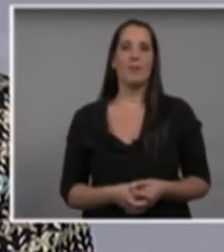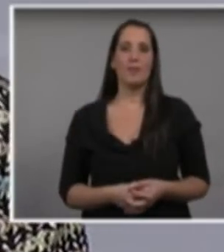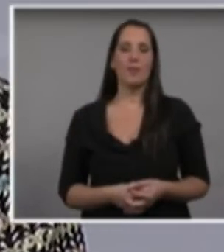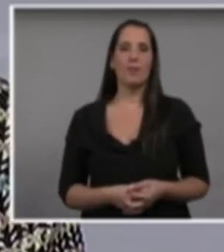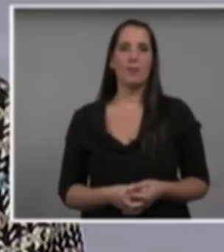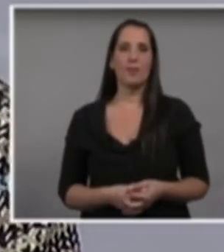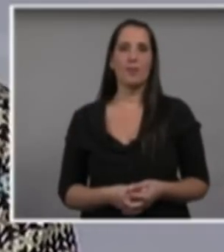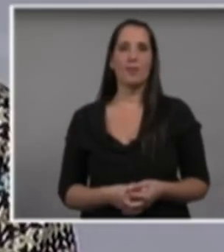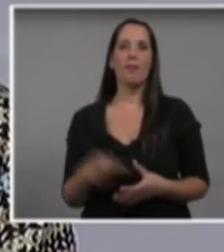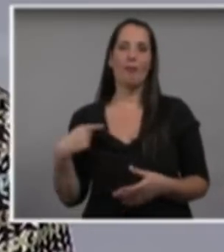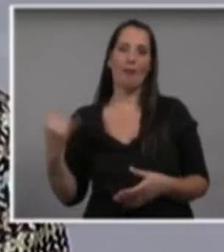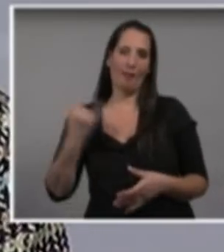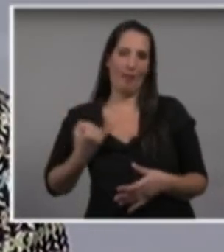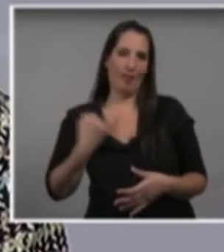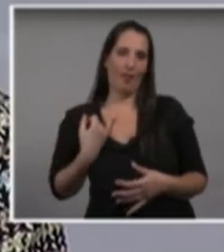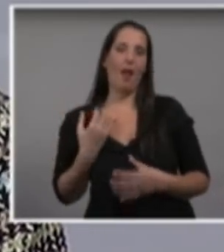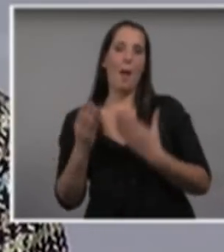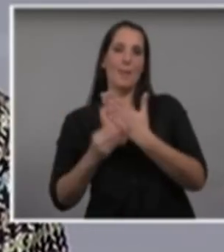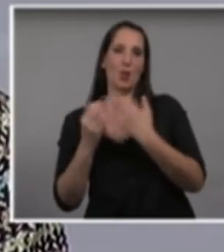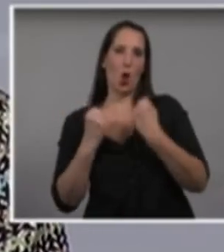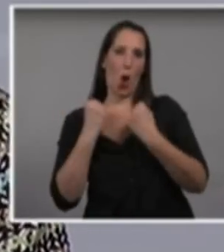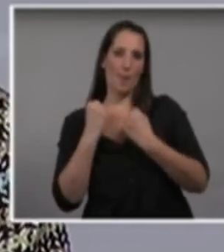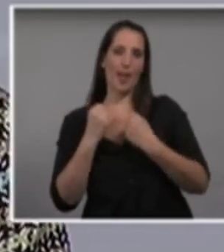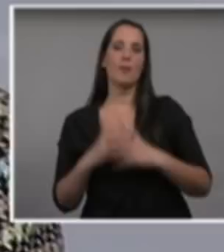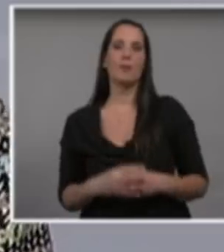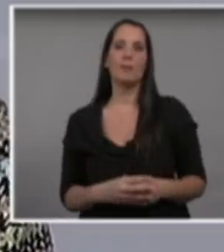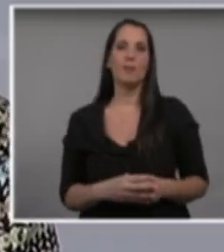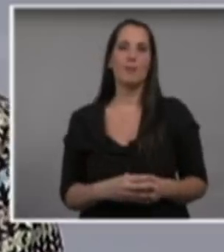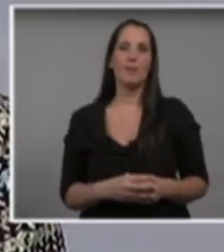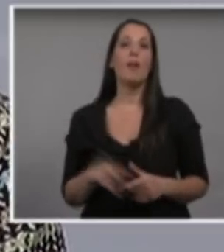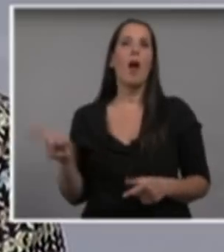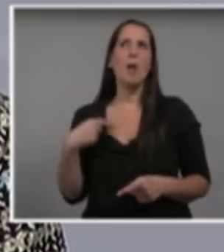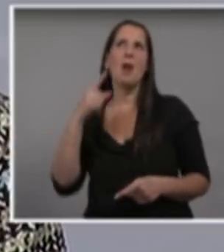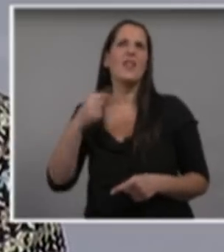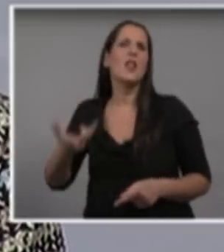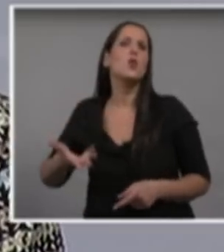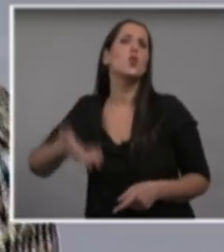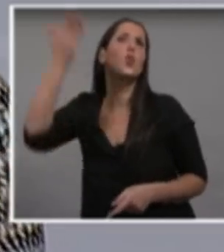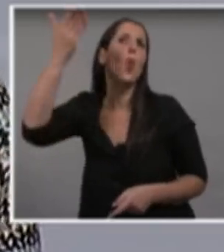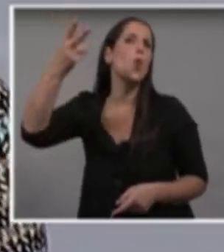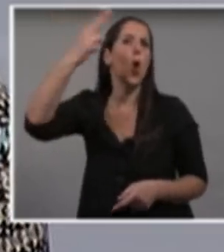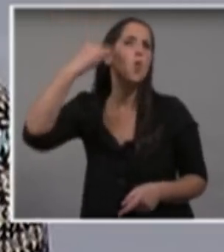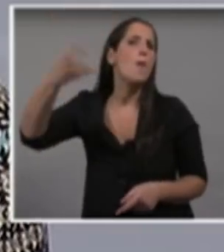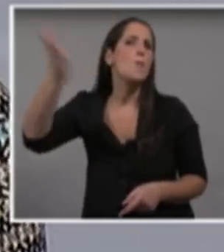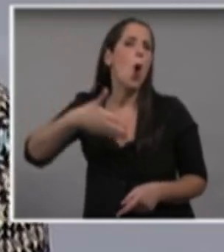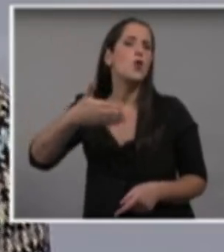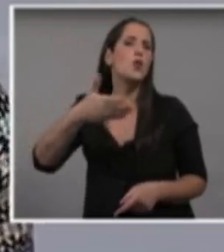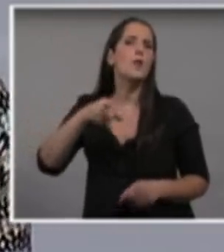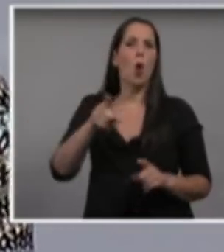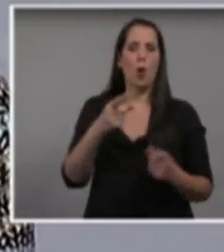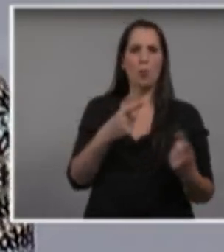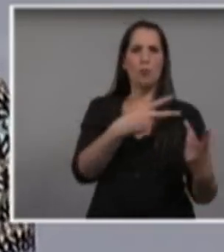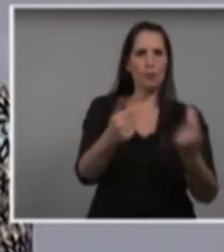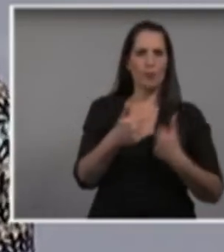Acá me apunta el ministro de Economía, que subió 9% el consumo interno, pero también